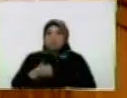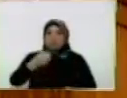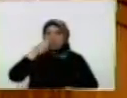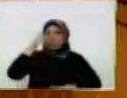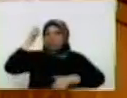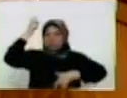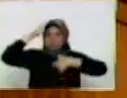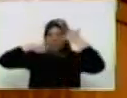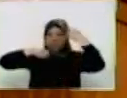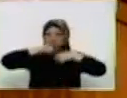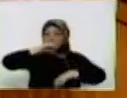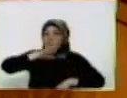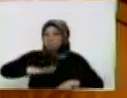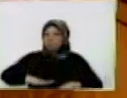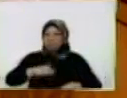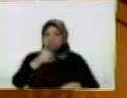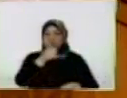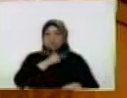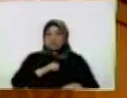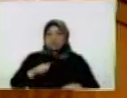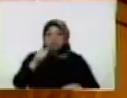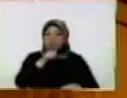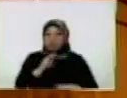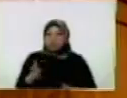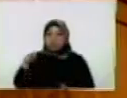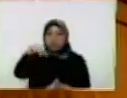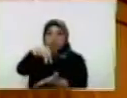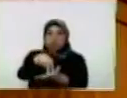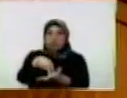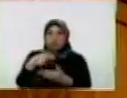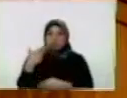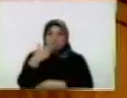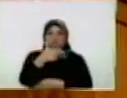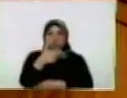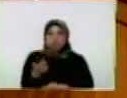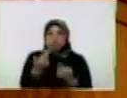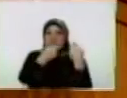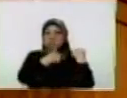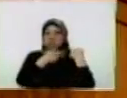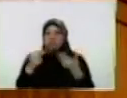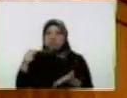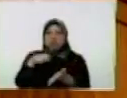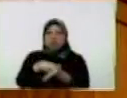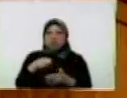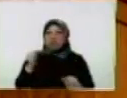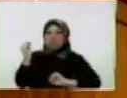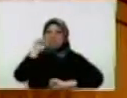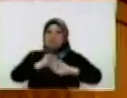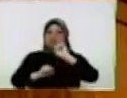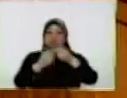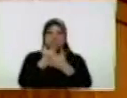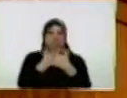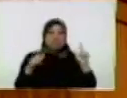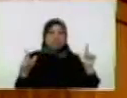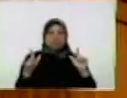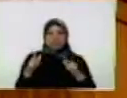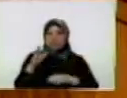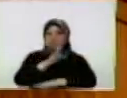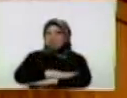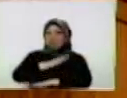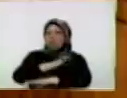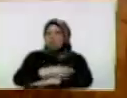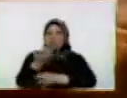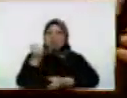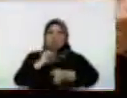Hugo Chávez, de pie, fusil al hombro y rodilla en tierra, defendiendo la dignidad